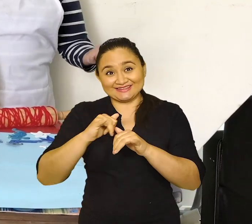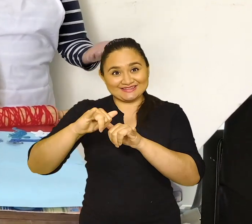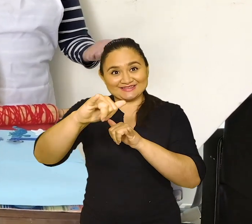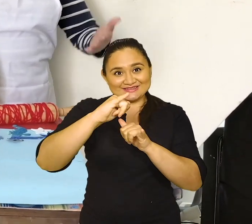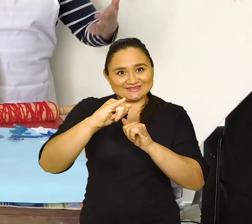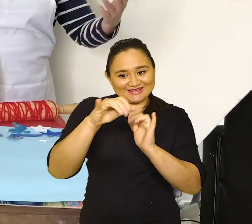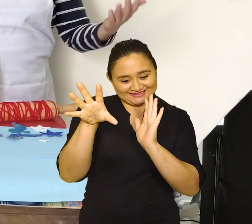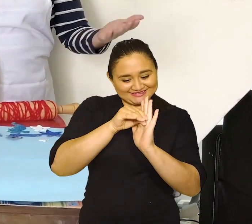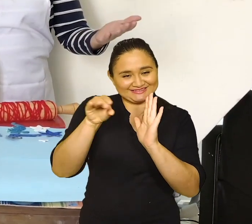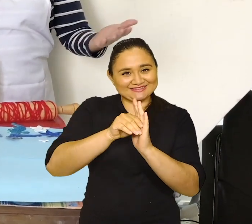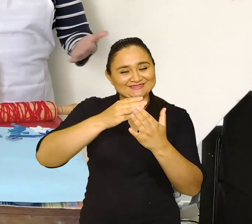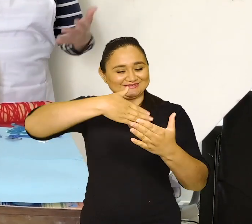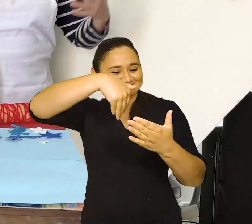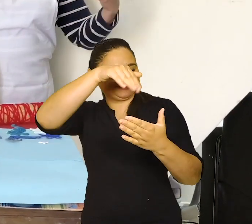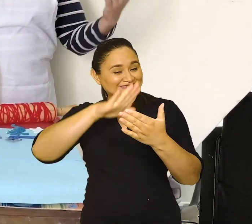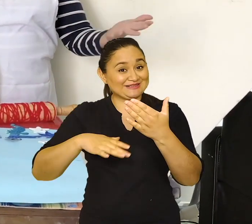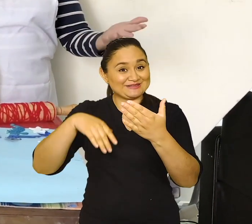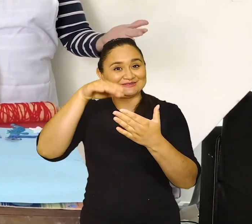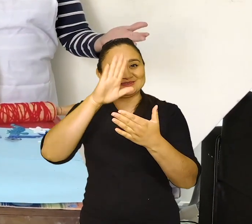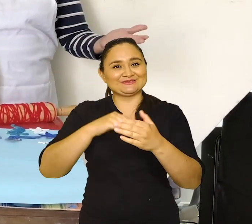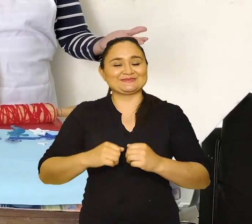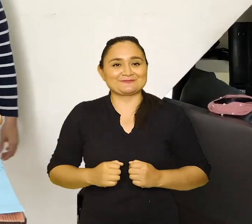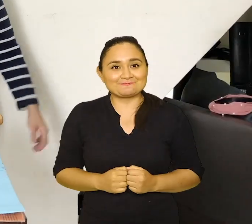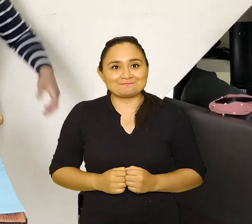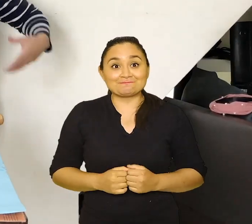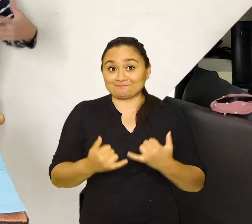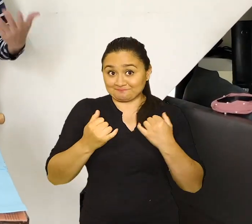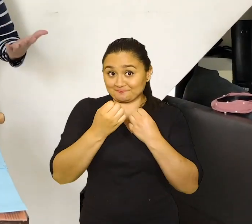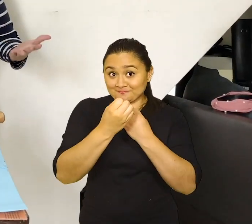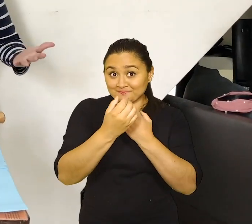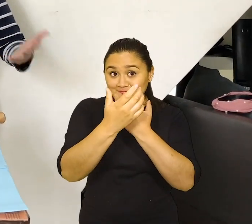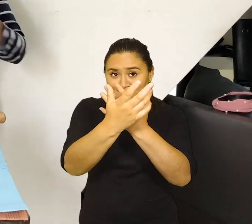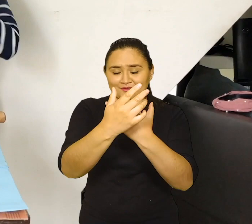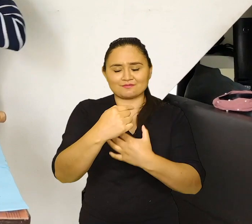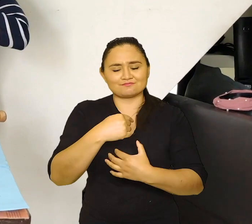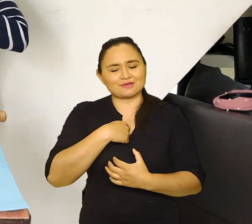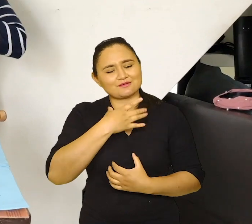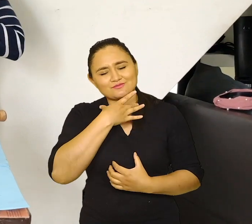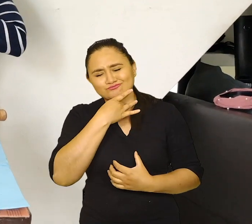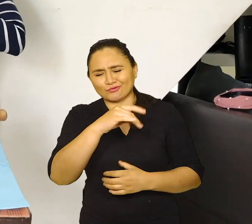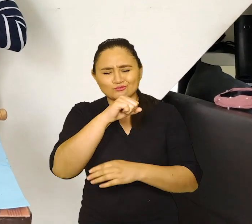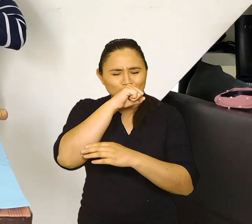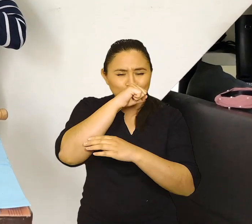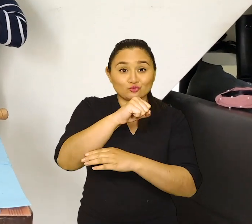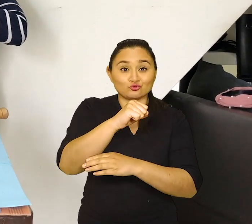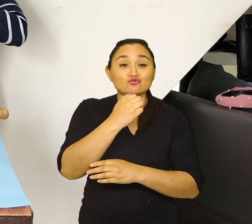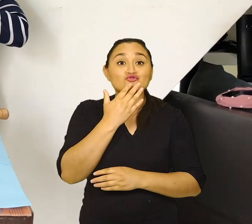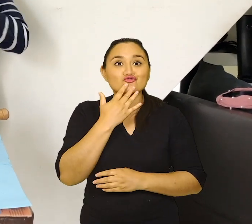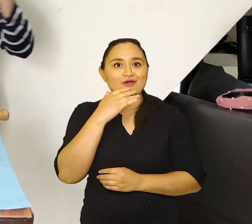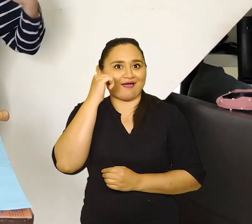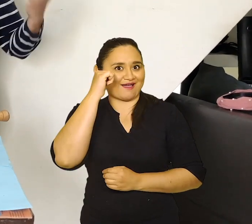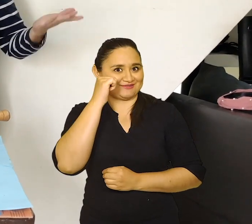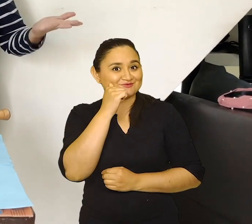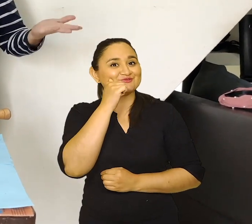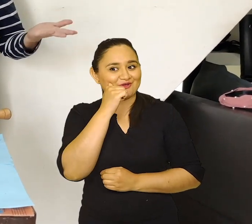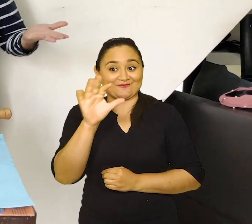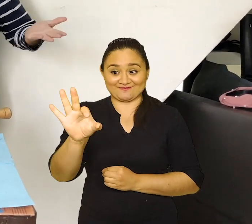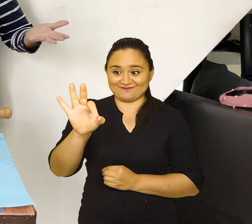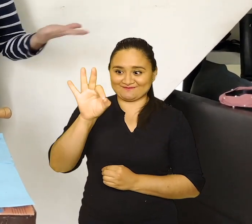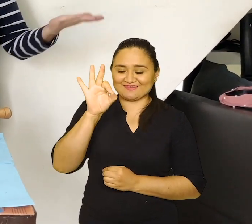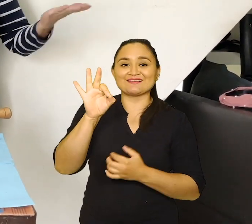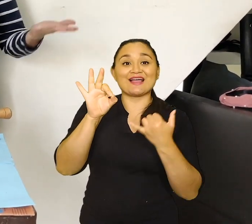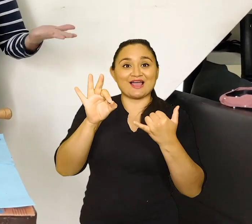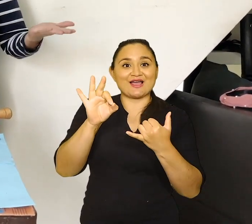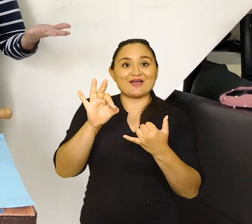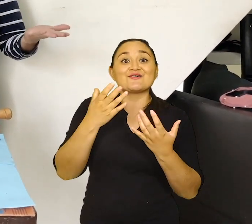convertimos en pintoras y pintores? Quiero contarles que a mí me encanta el color azul y por eso